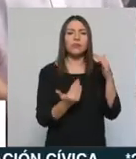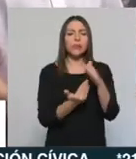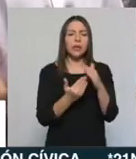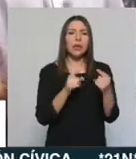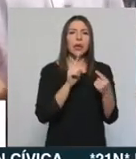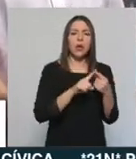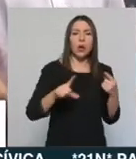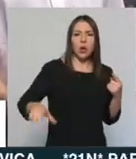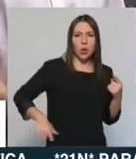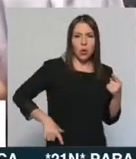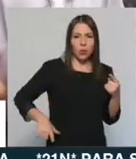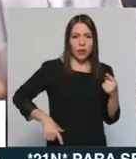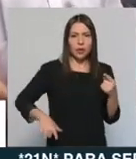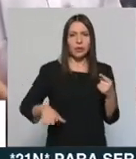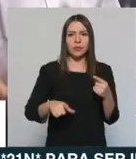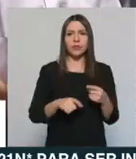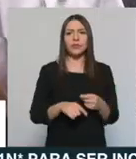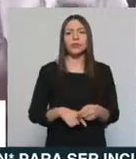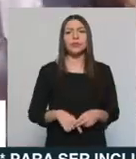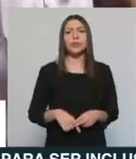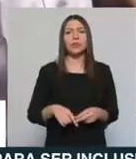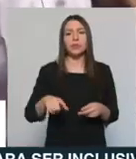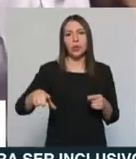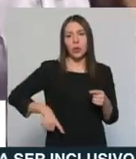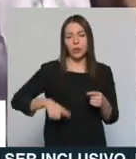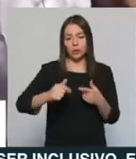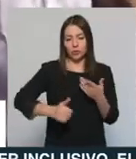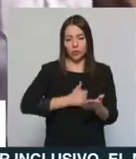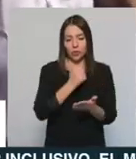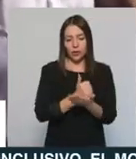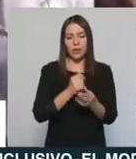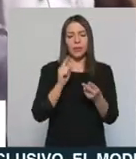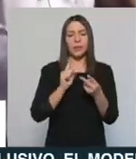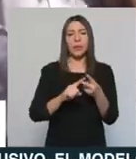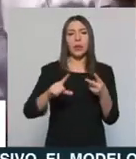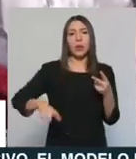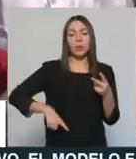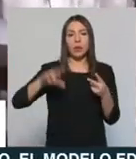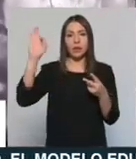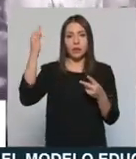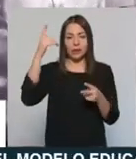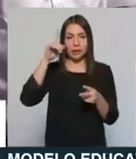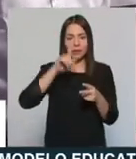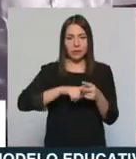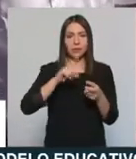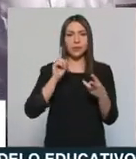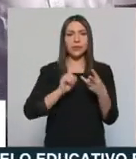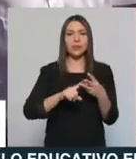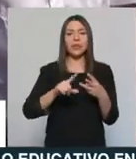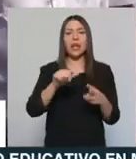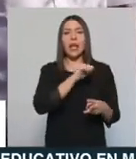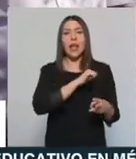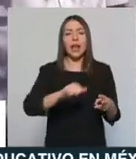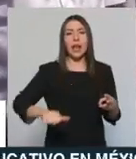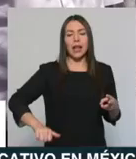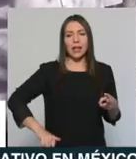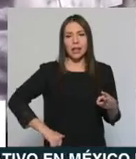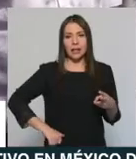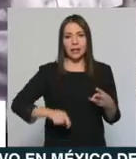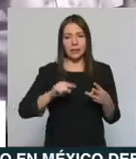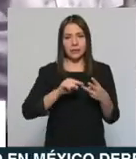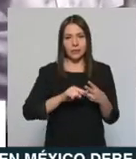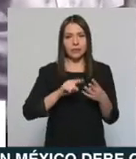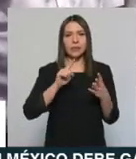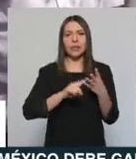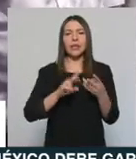gobierno federal, gobierno local, alcaldía y el frente de vecinos, para que haya una